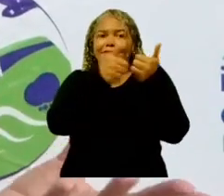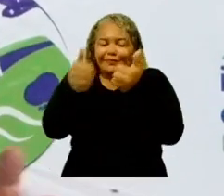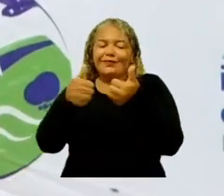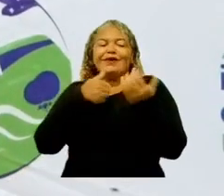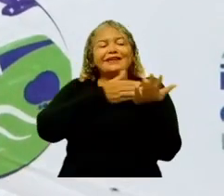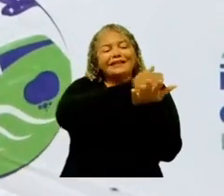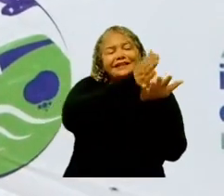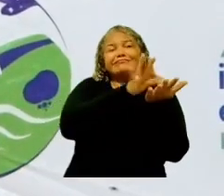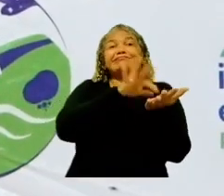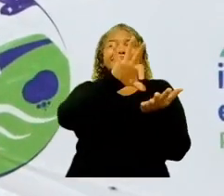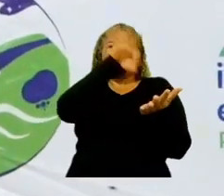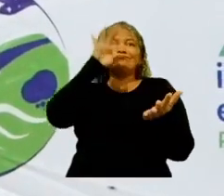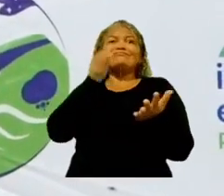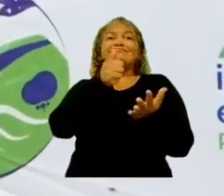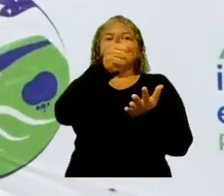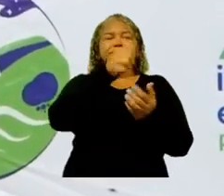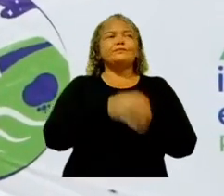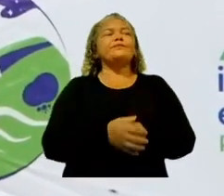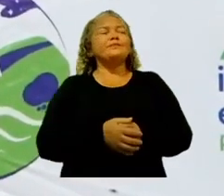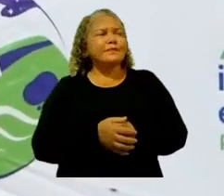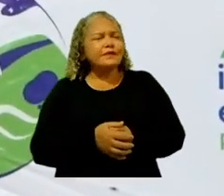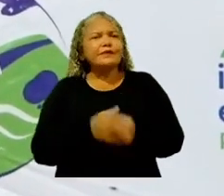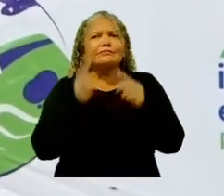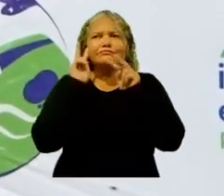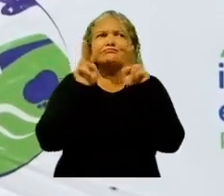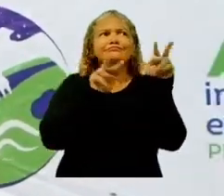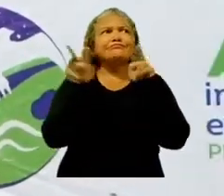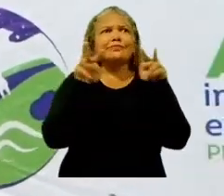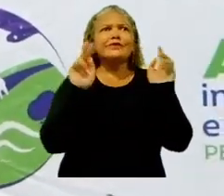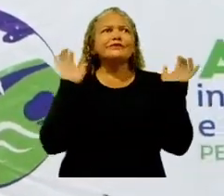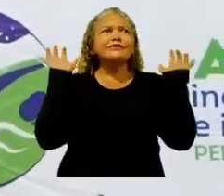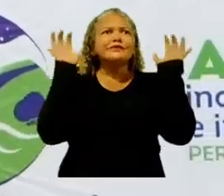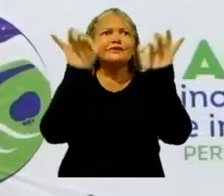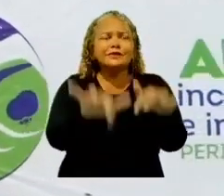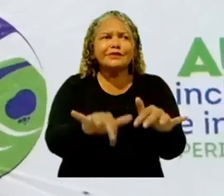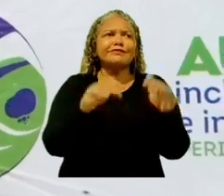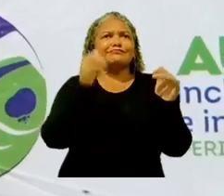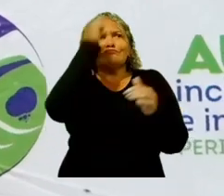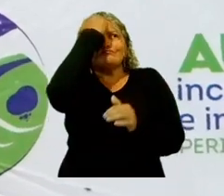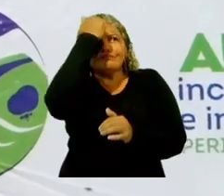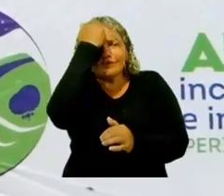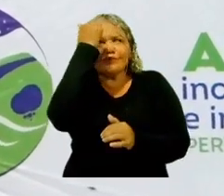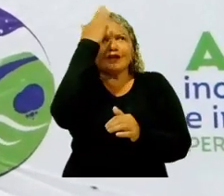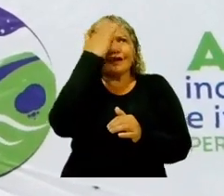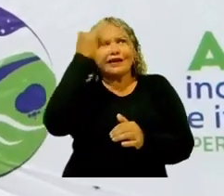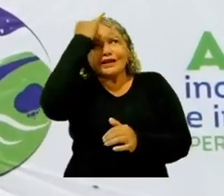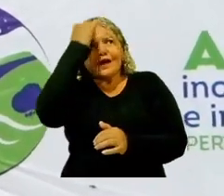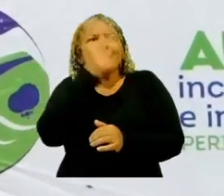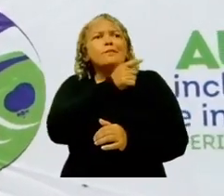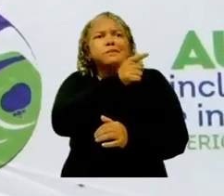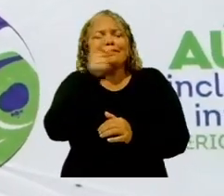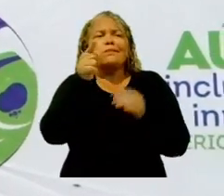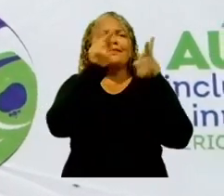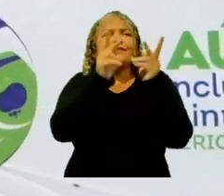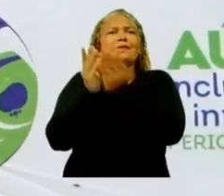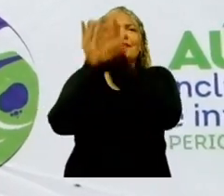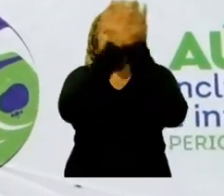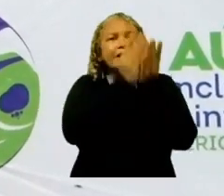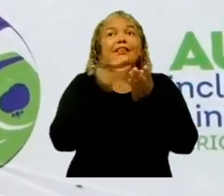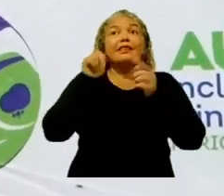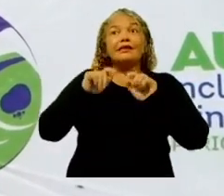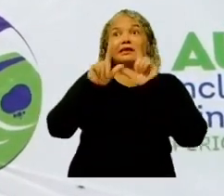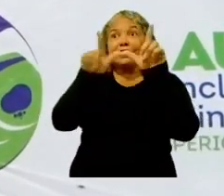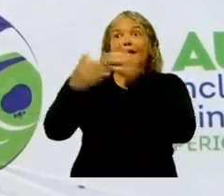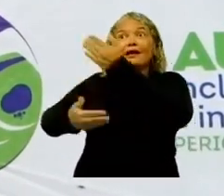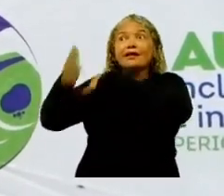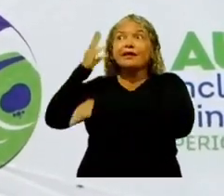ambiental es muy amplia. Entonces, para mí eso es lo que destaco de este programa. Se logró el objetivo, que era unir a docentes, estudiantes y graduados en un